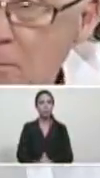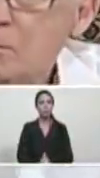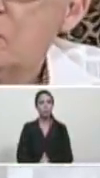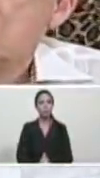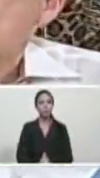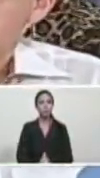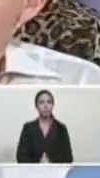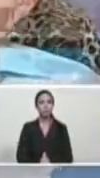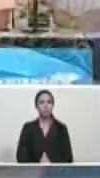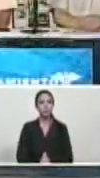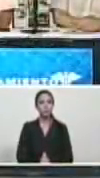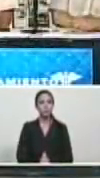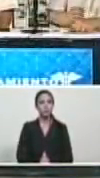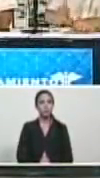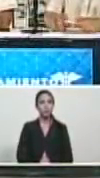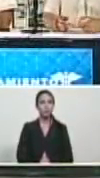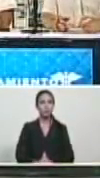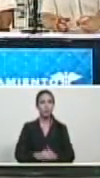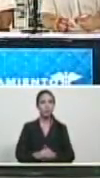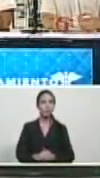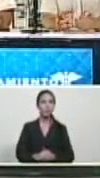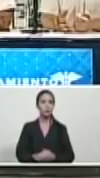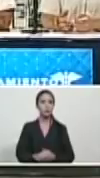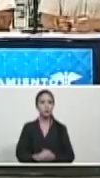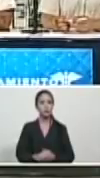era gobernador del estado de Aragua.